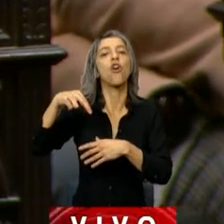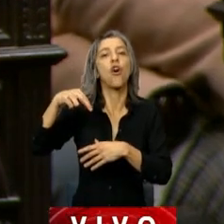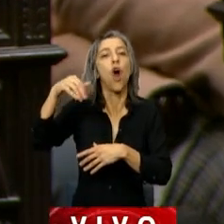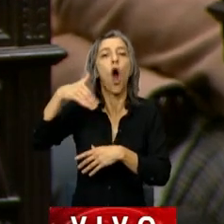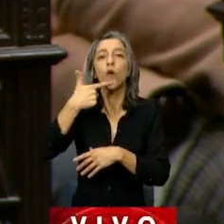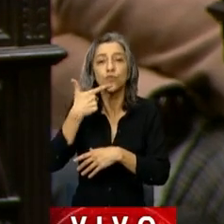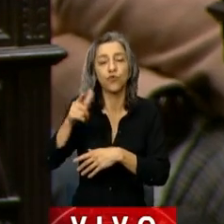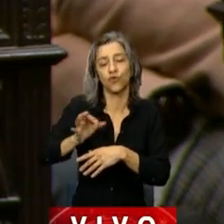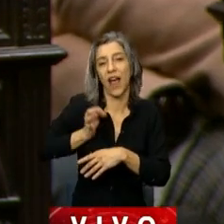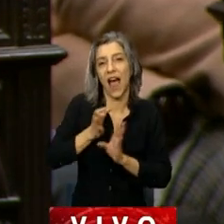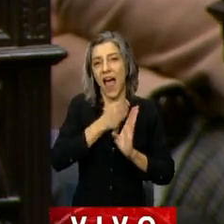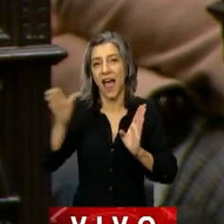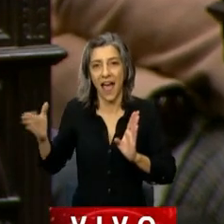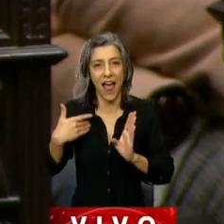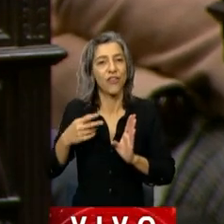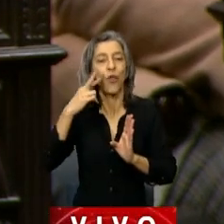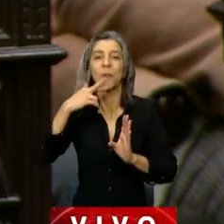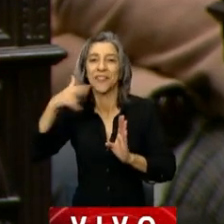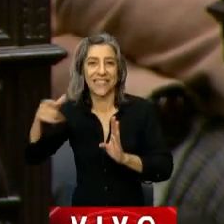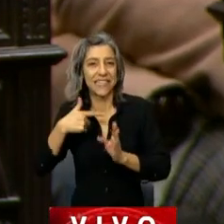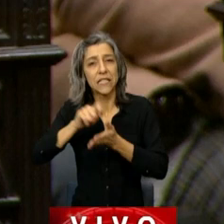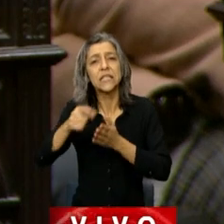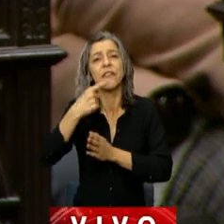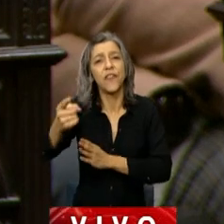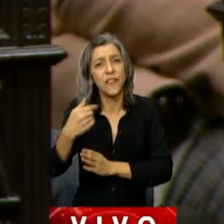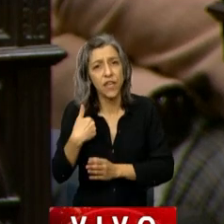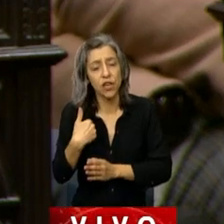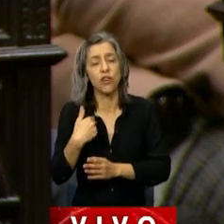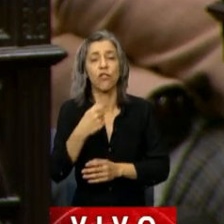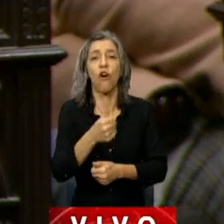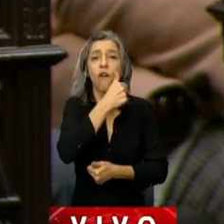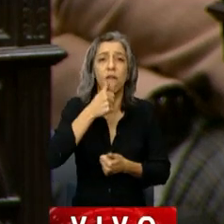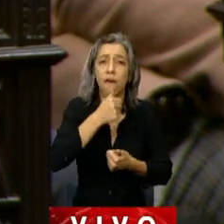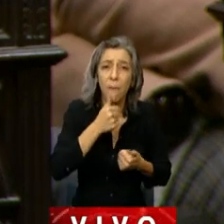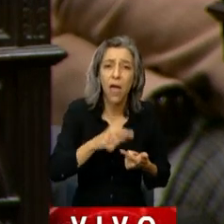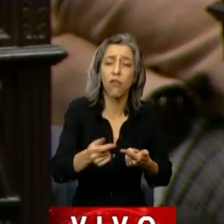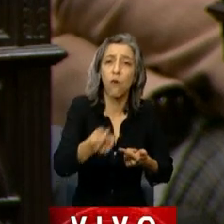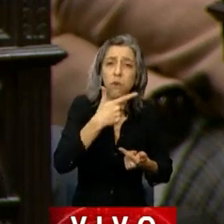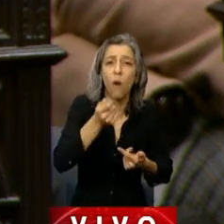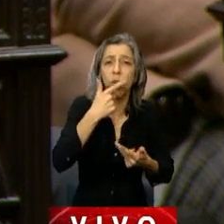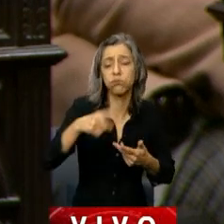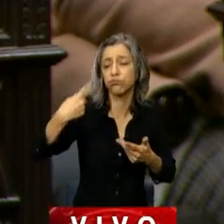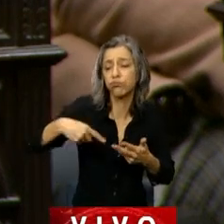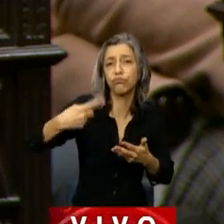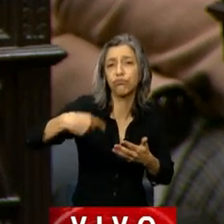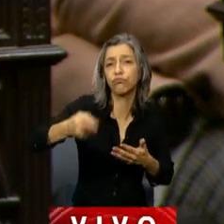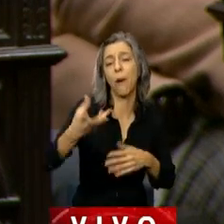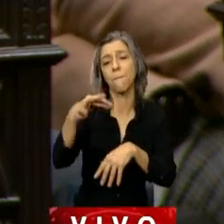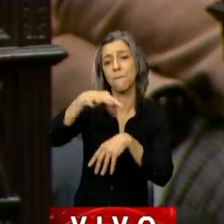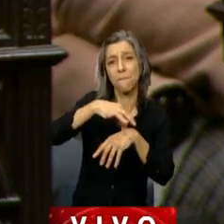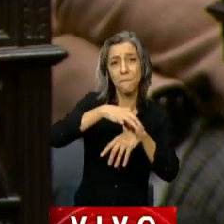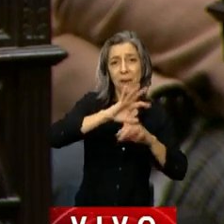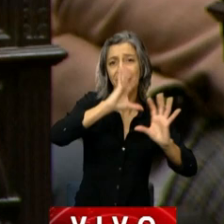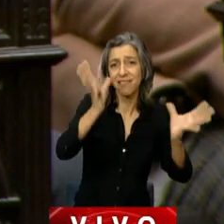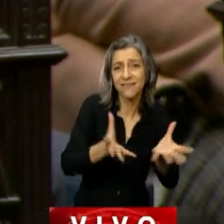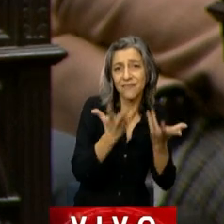2007 al 2017. El mal uso y el abuso sistemático de estos fármacos en la medicina y la producción